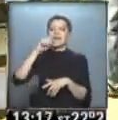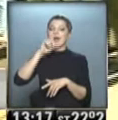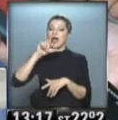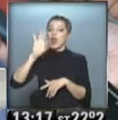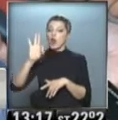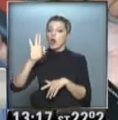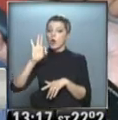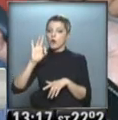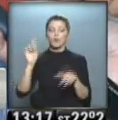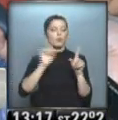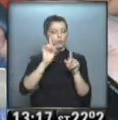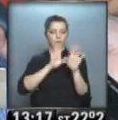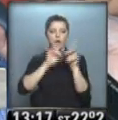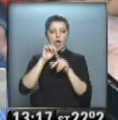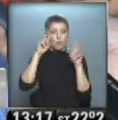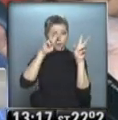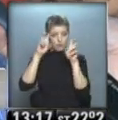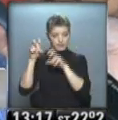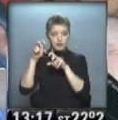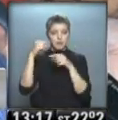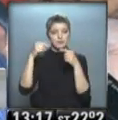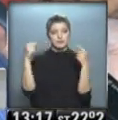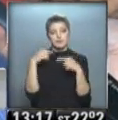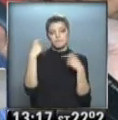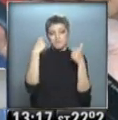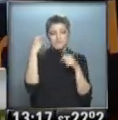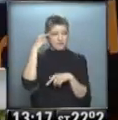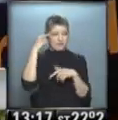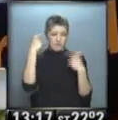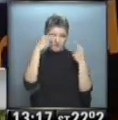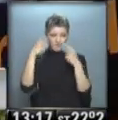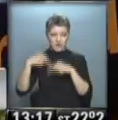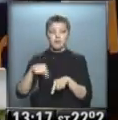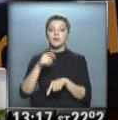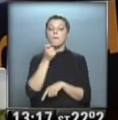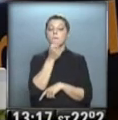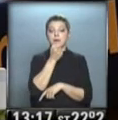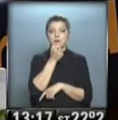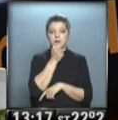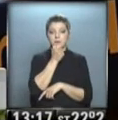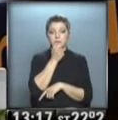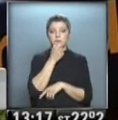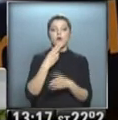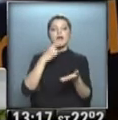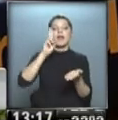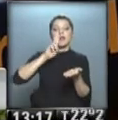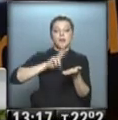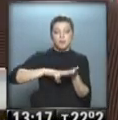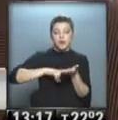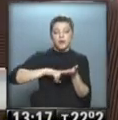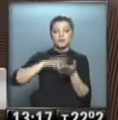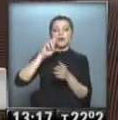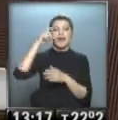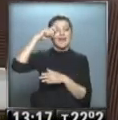No, bueno, en algunos temas de hecho tenemos una mirada común, como el impuesto a la renta financiera,